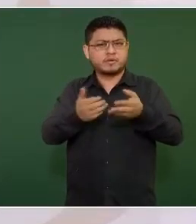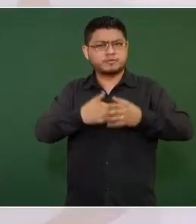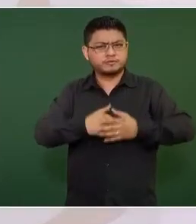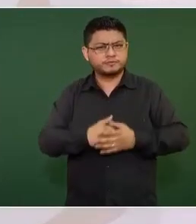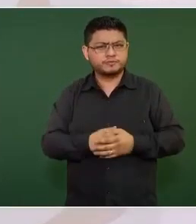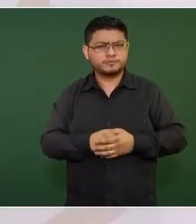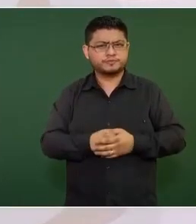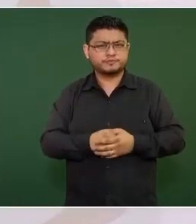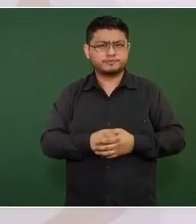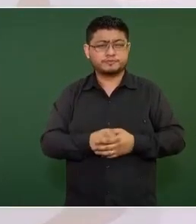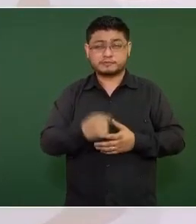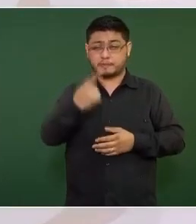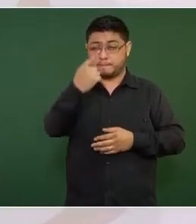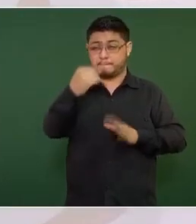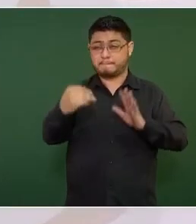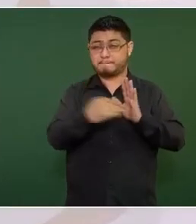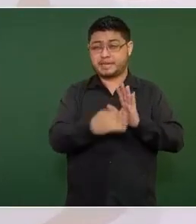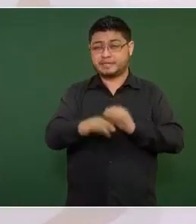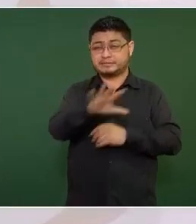de